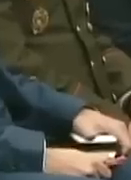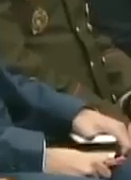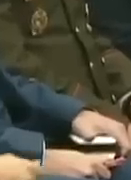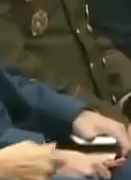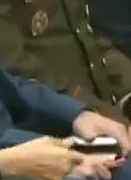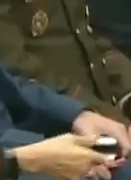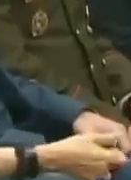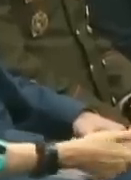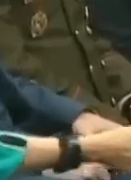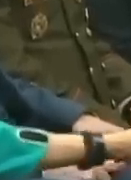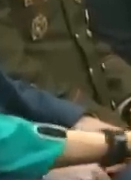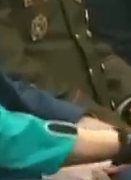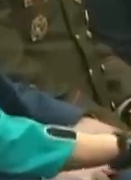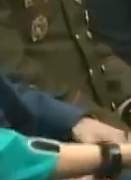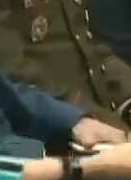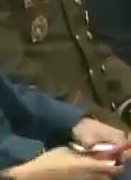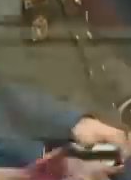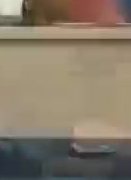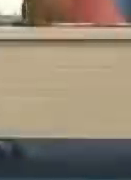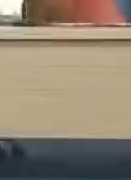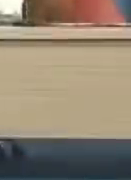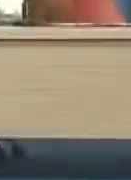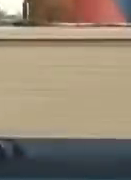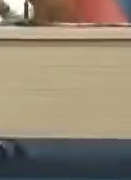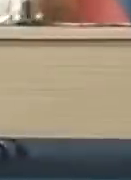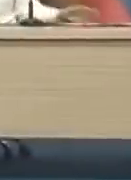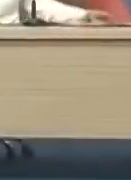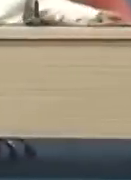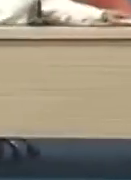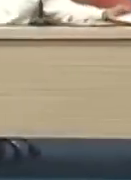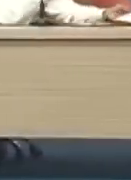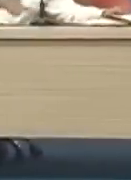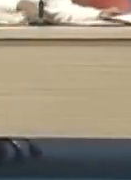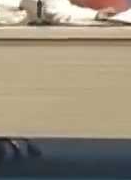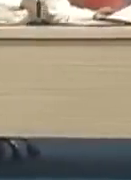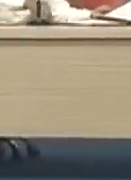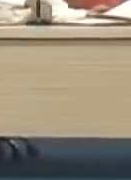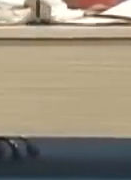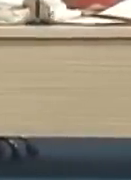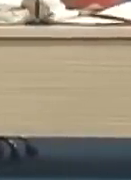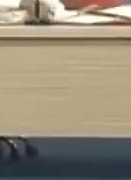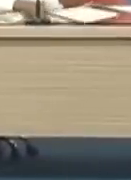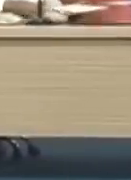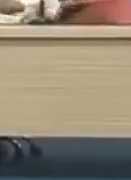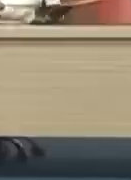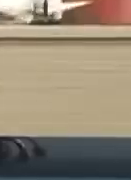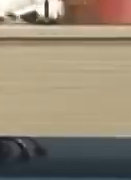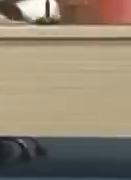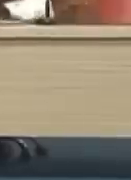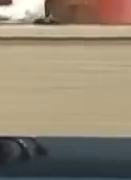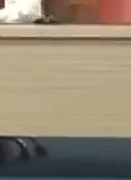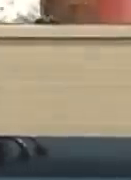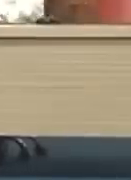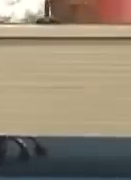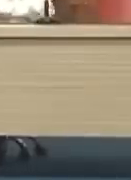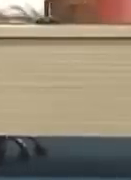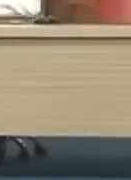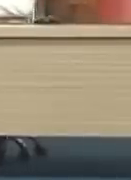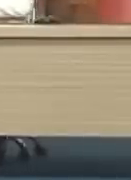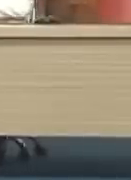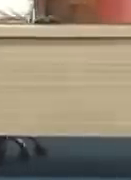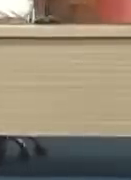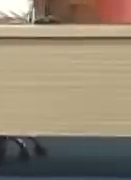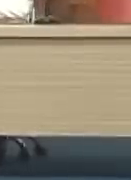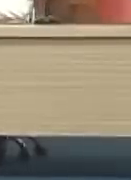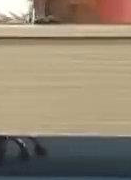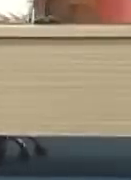Colombia, excelentísimo señor Gustavo Petro Urrego. Por el Gobierno de la República de Colombia, Gustavo